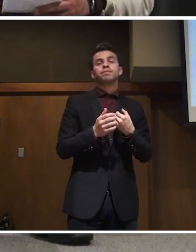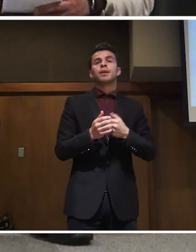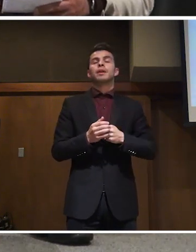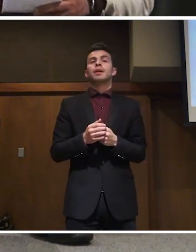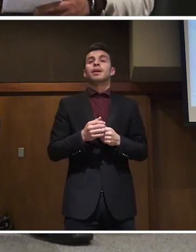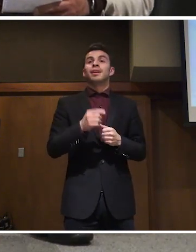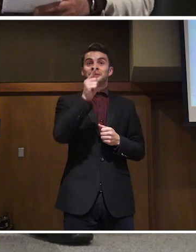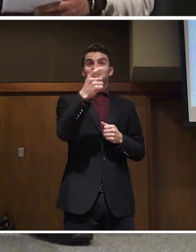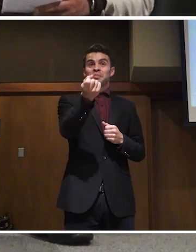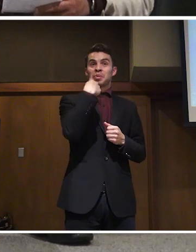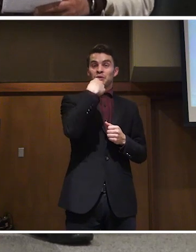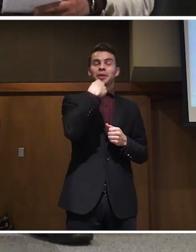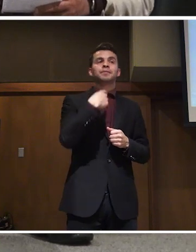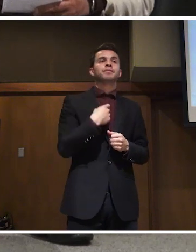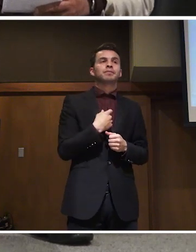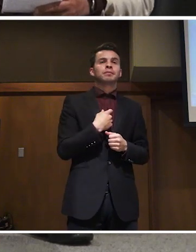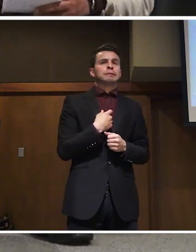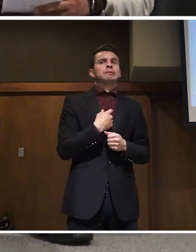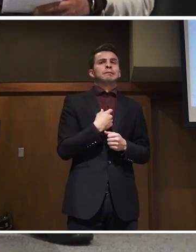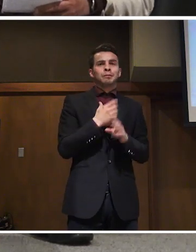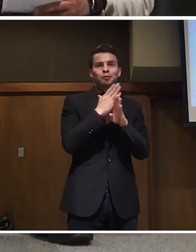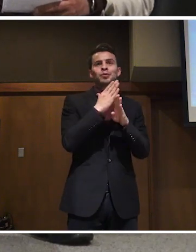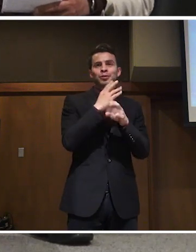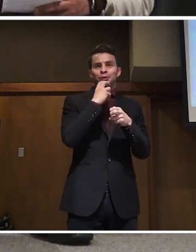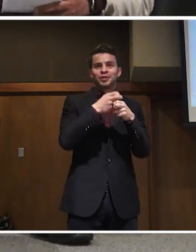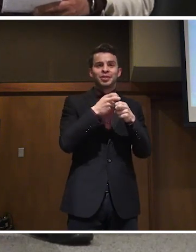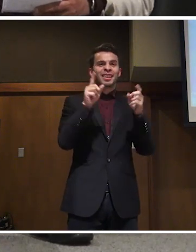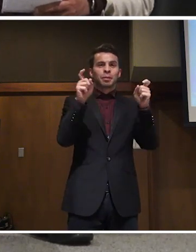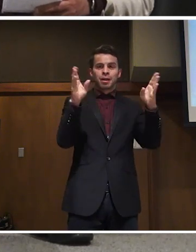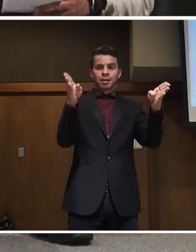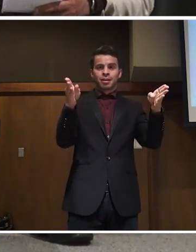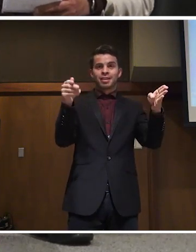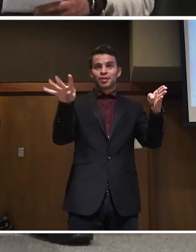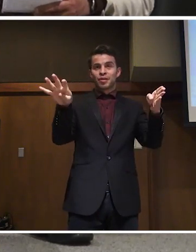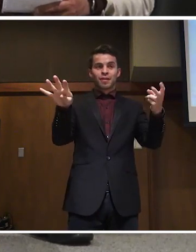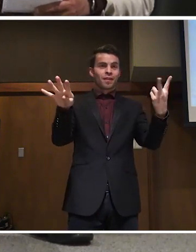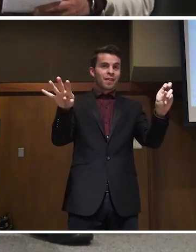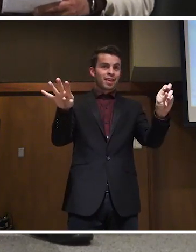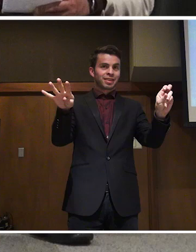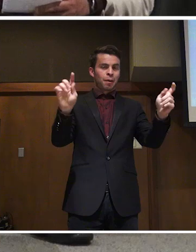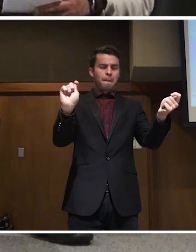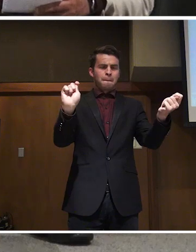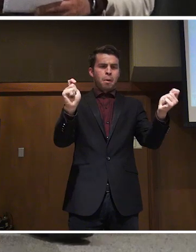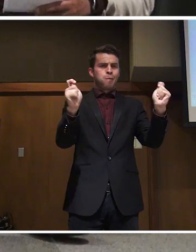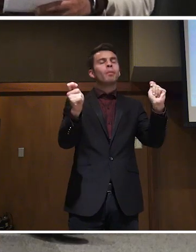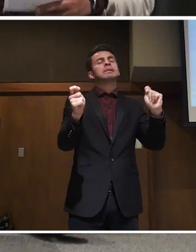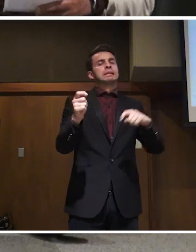por la pregunta pues plantea un problema muy complejo, los cambios del 19 al 20, pero evidentemente yo creo que hay cambios